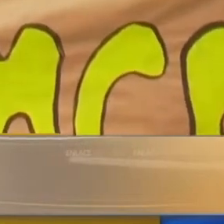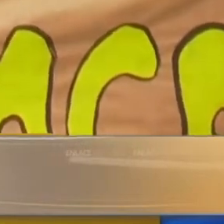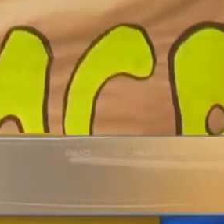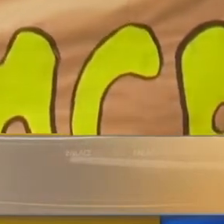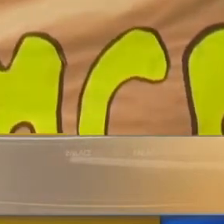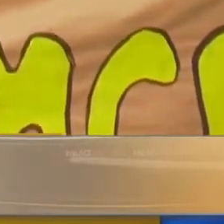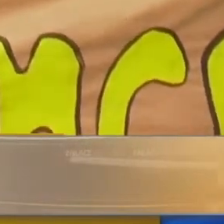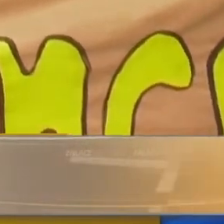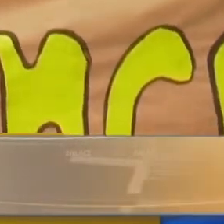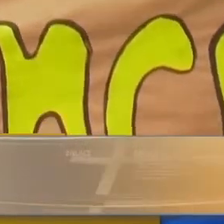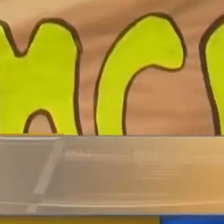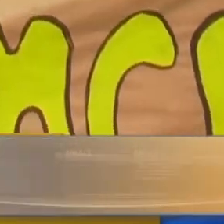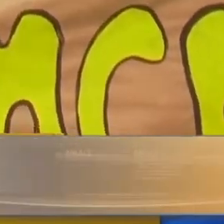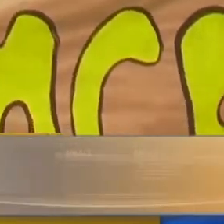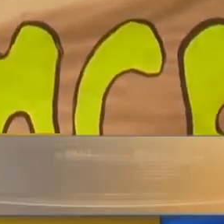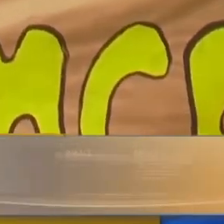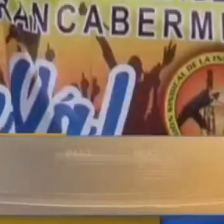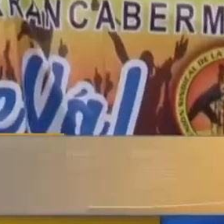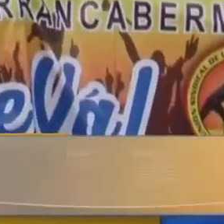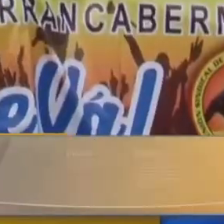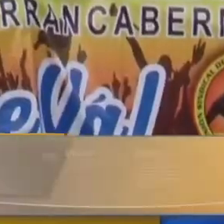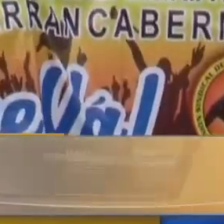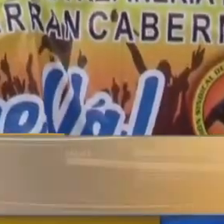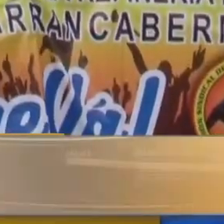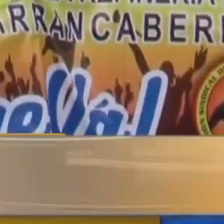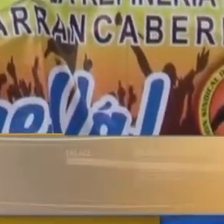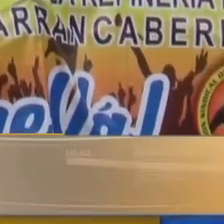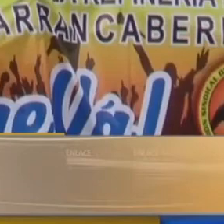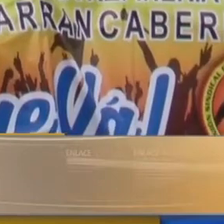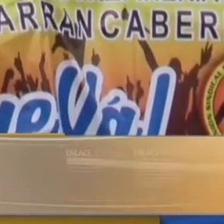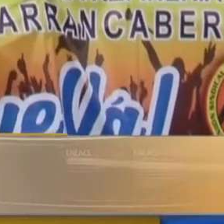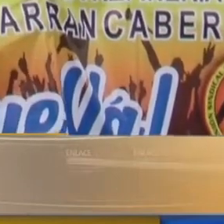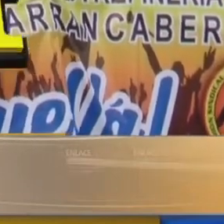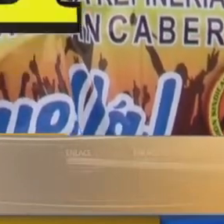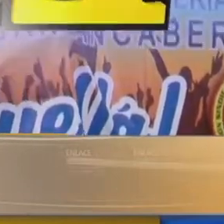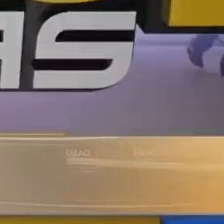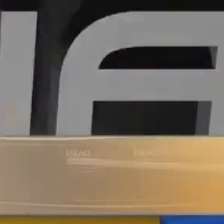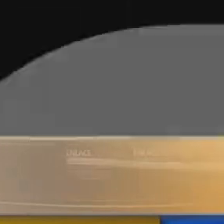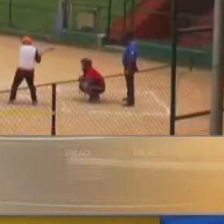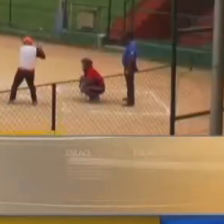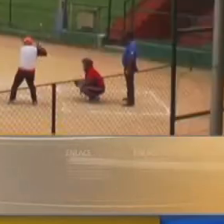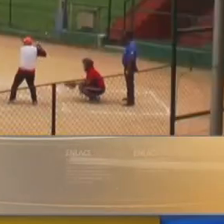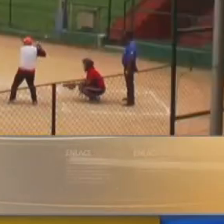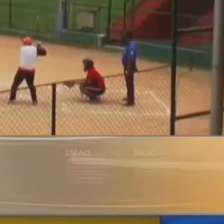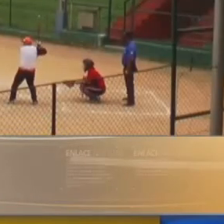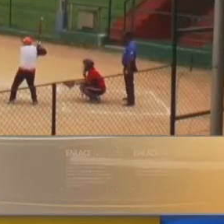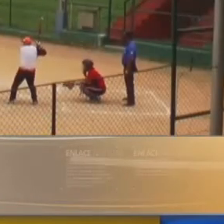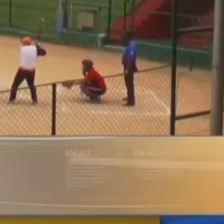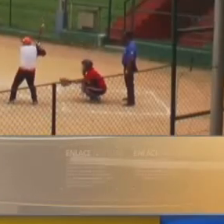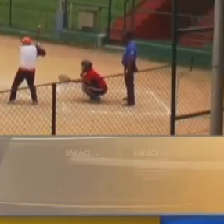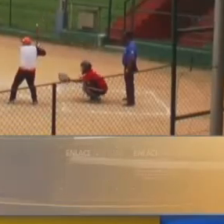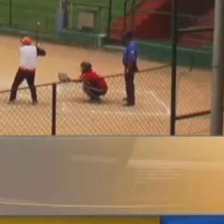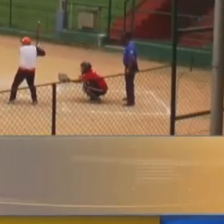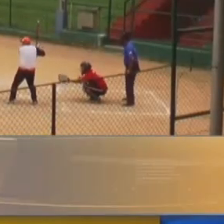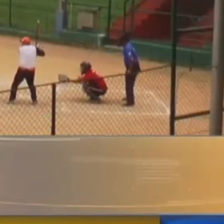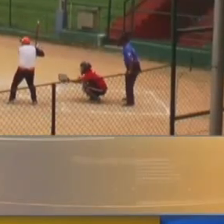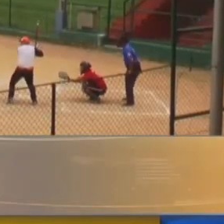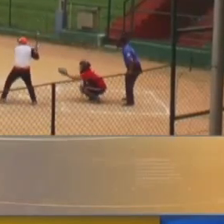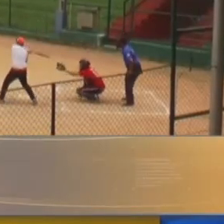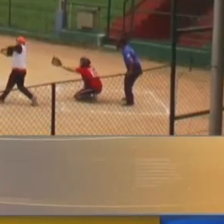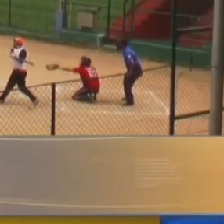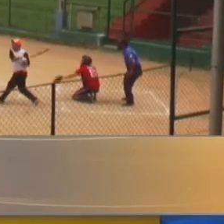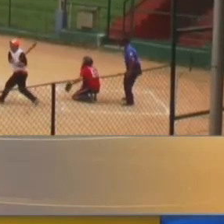Bermeja. Reclaman de Ecopetrol la realización del proyecto de modernización de la refinería. Y en los deportes, Club Pipatones de